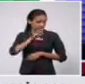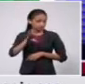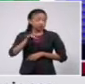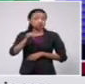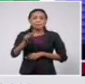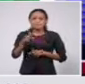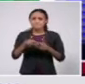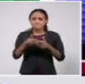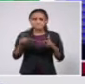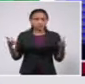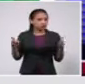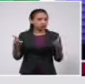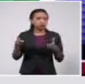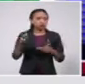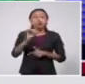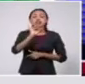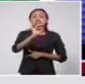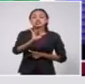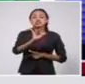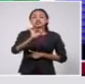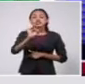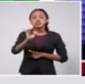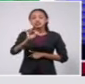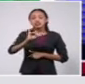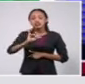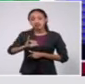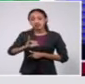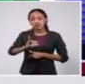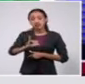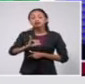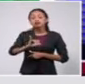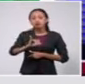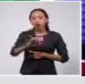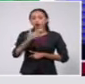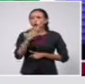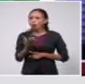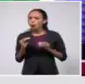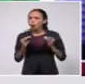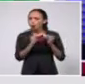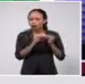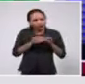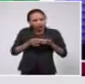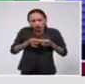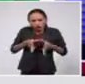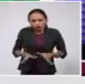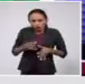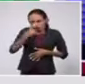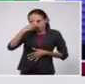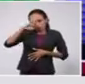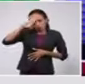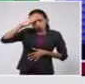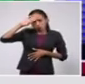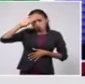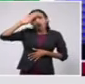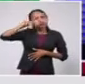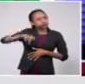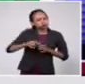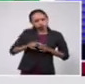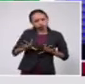ciento, 766, de transmisión autóctona propia de nuestro